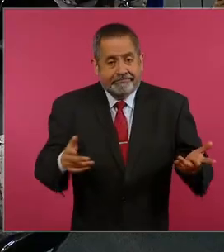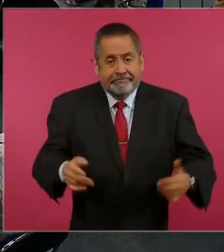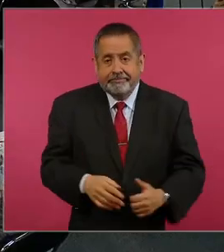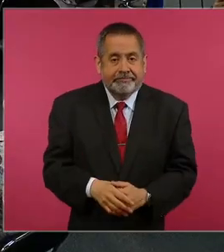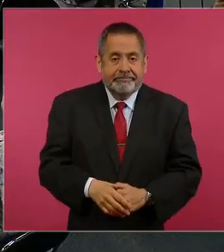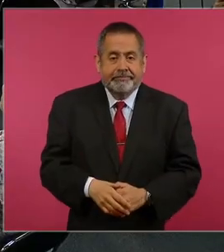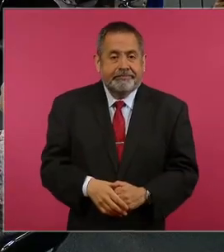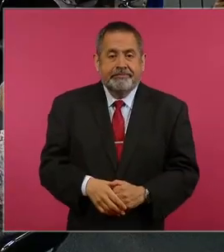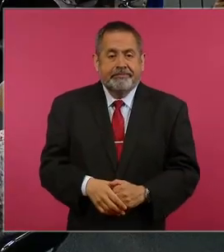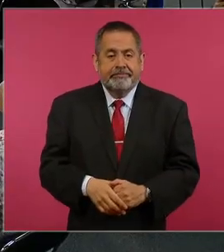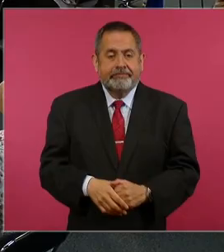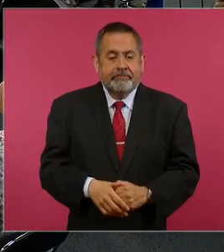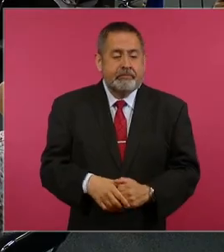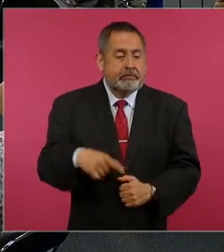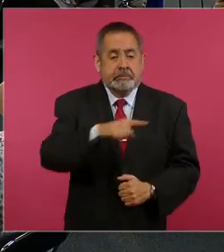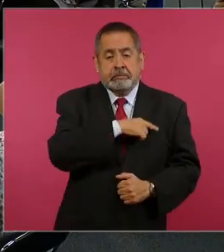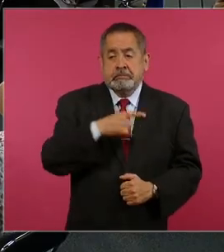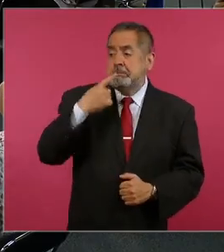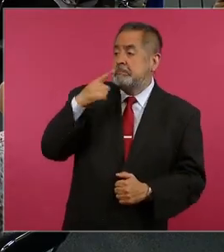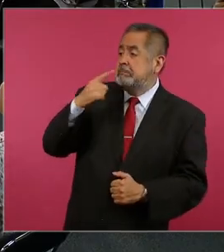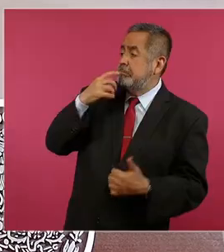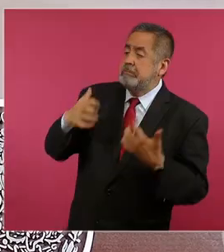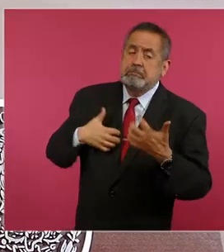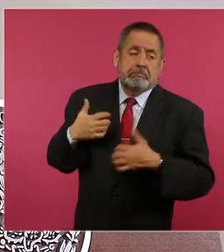porque se quejan, dicen